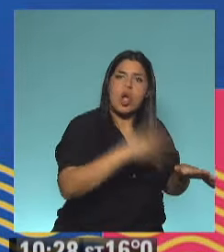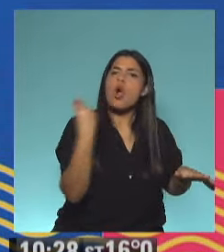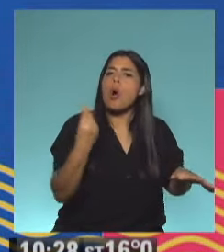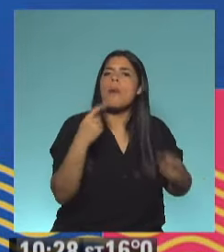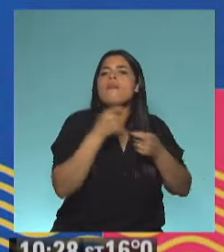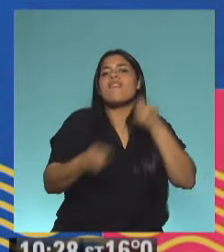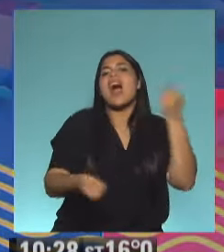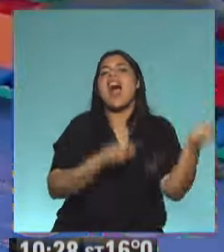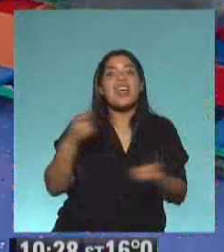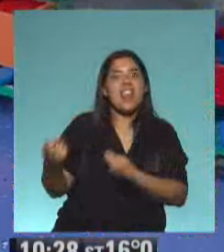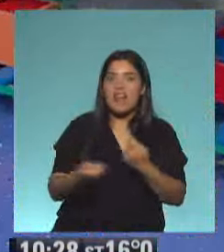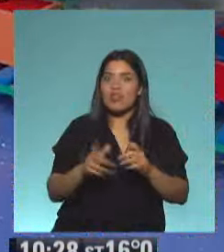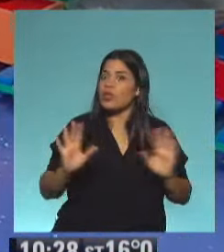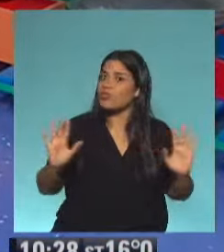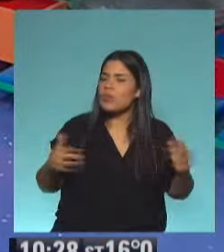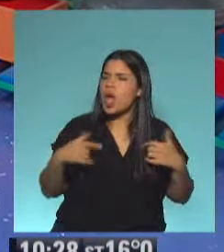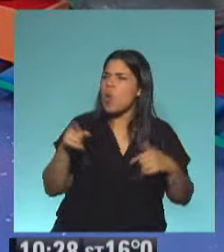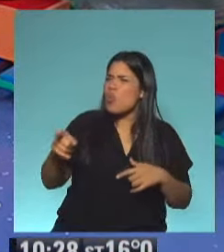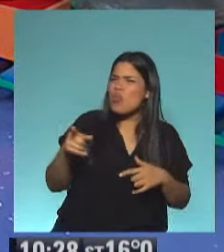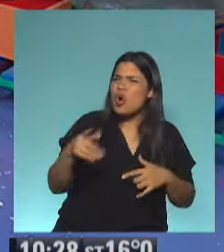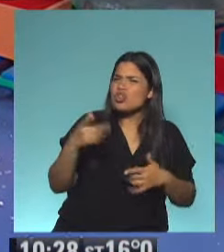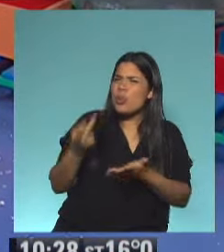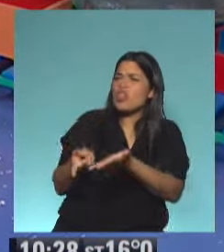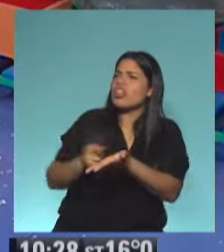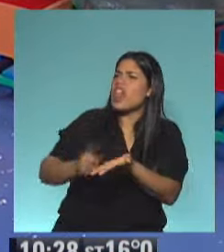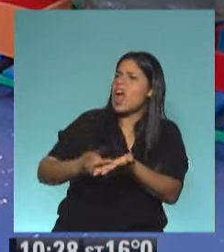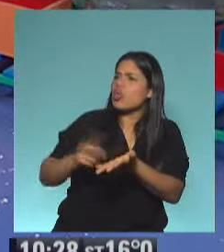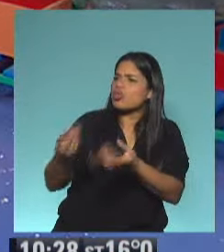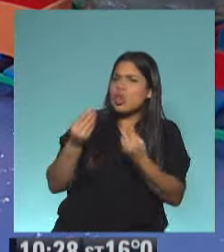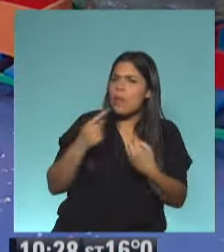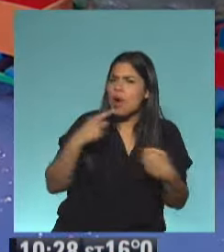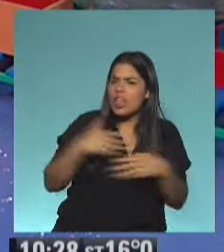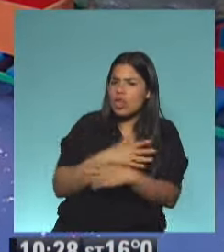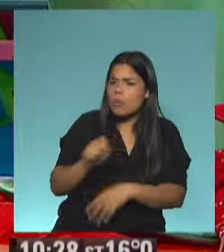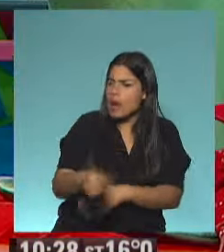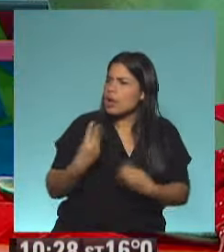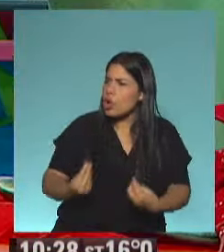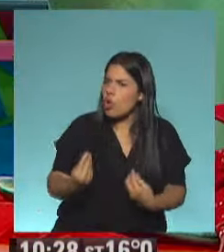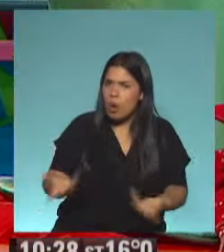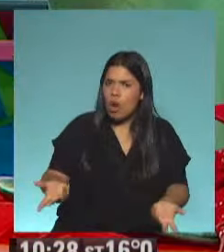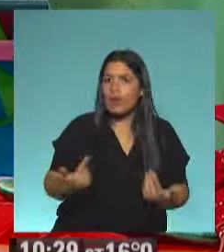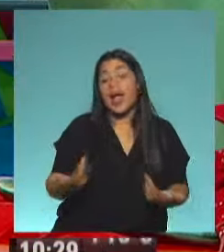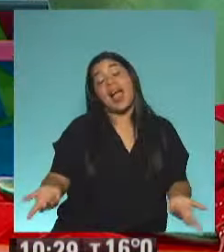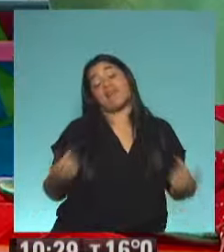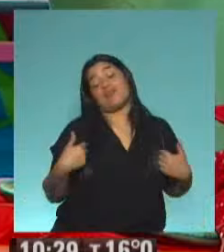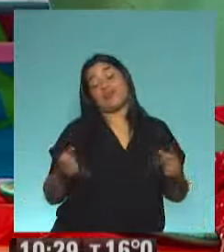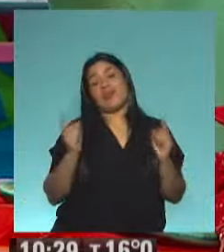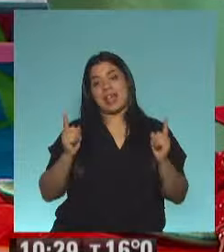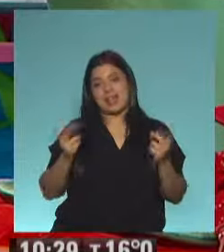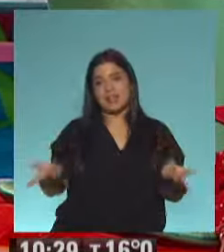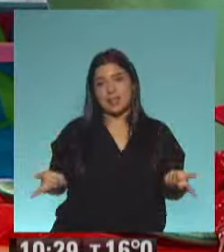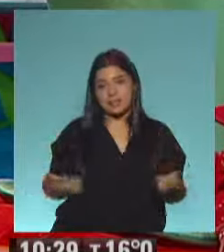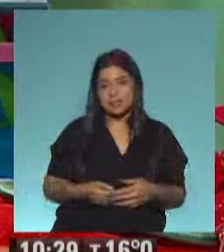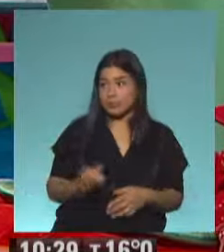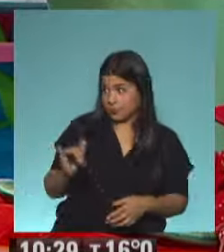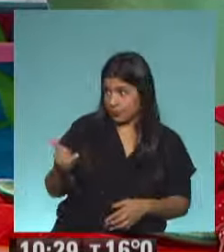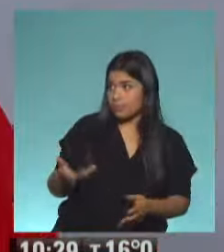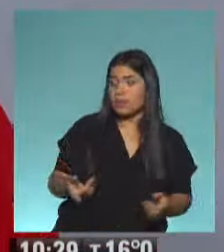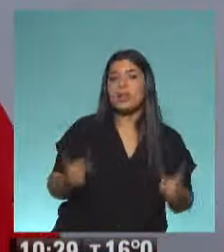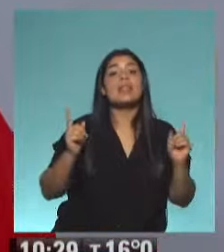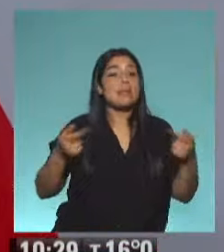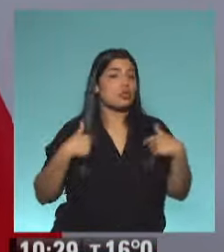haces para entenderle. ¿Cómo es que vos podés traducir las cosas que él va diciendo? Ah, bueno, porque yo soy maestra. Sí, eso sí. Y